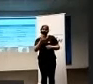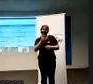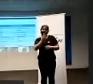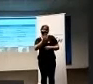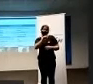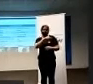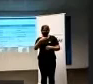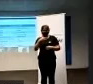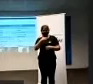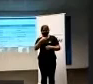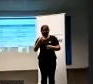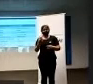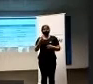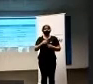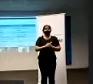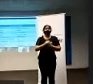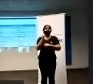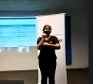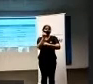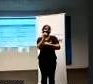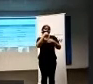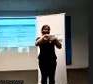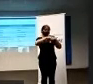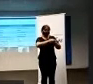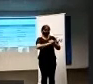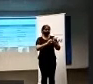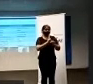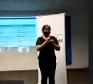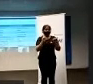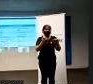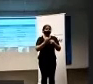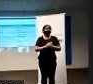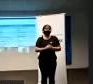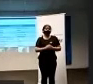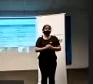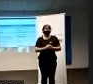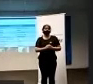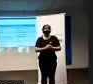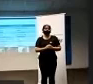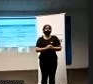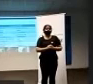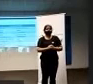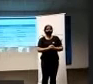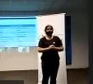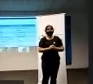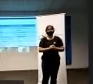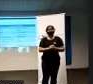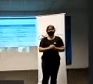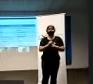una conservación de +2 a 8, proteger de la luz sí y trazabilidad de 24 meses. Siguiente.